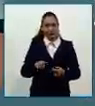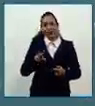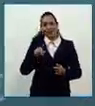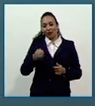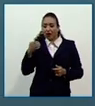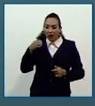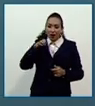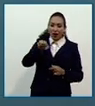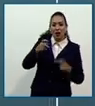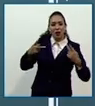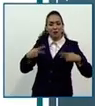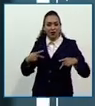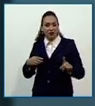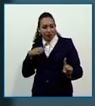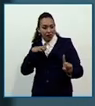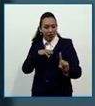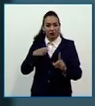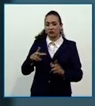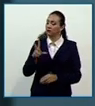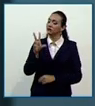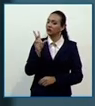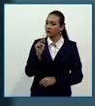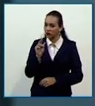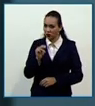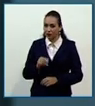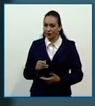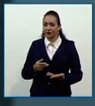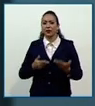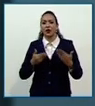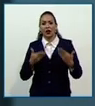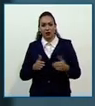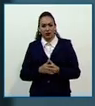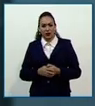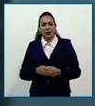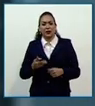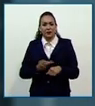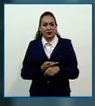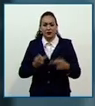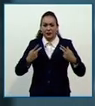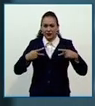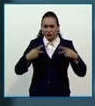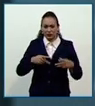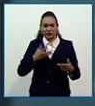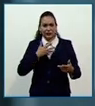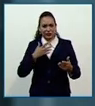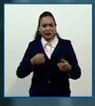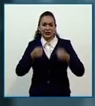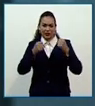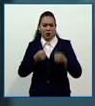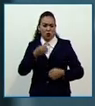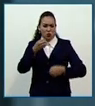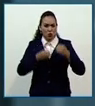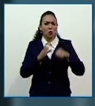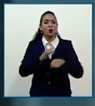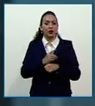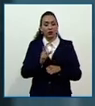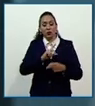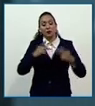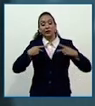el término prácticas comerciales engañosas no vulnera el derecho a la seguridad jurídica porque de la relación entre